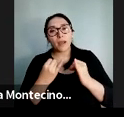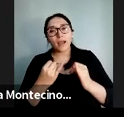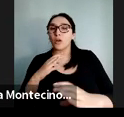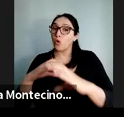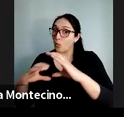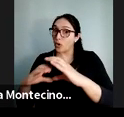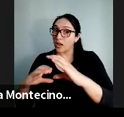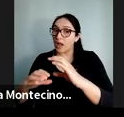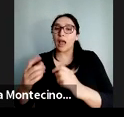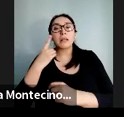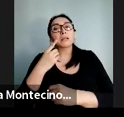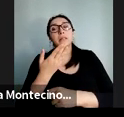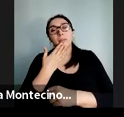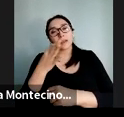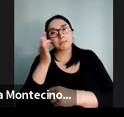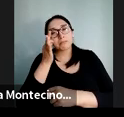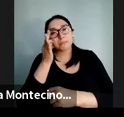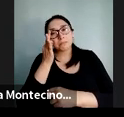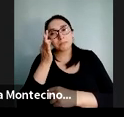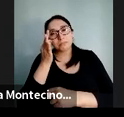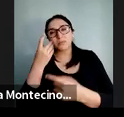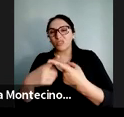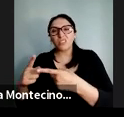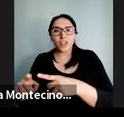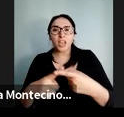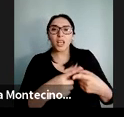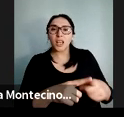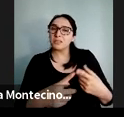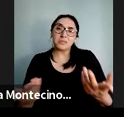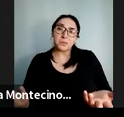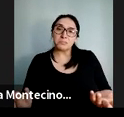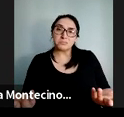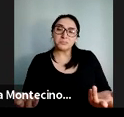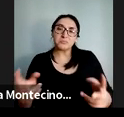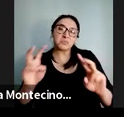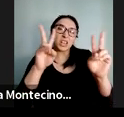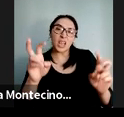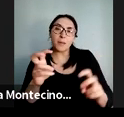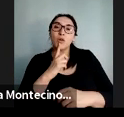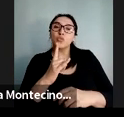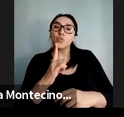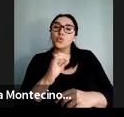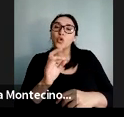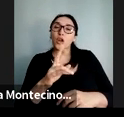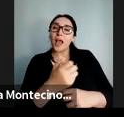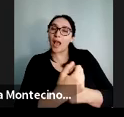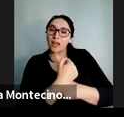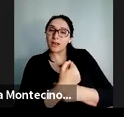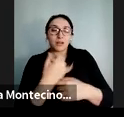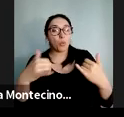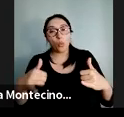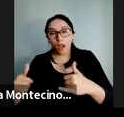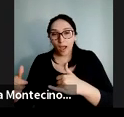también para entretenerse, para poder ver distintos tipos de tutoriales, programas, jugar, entre